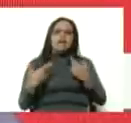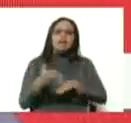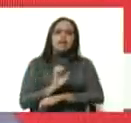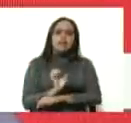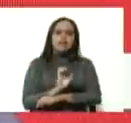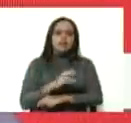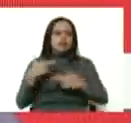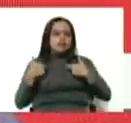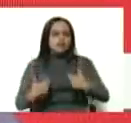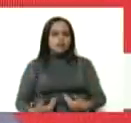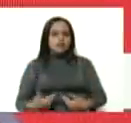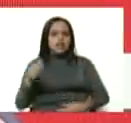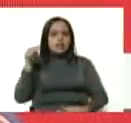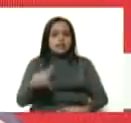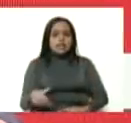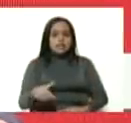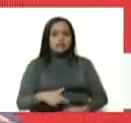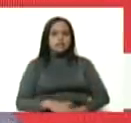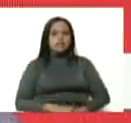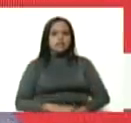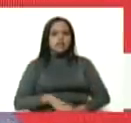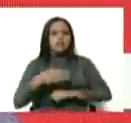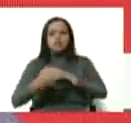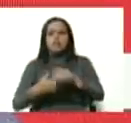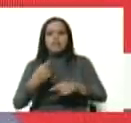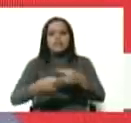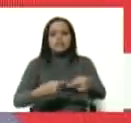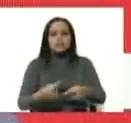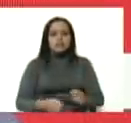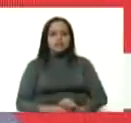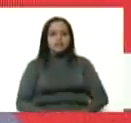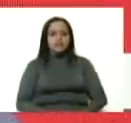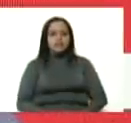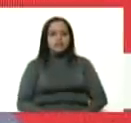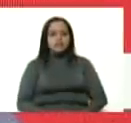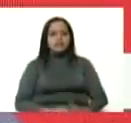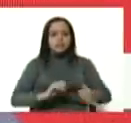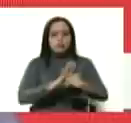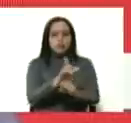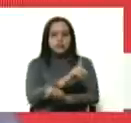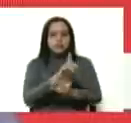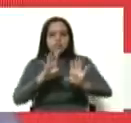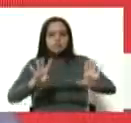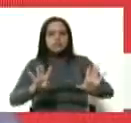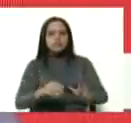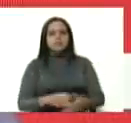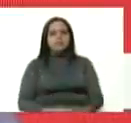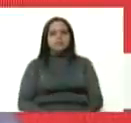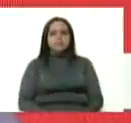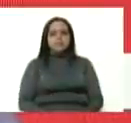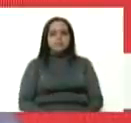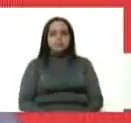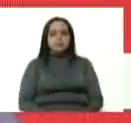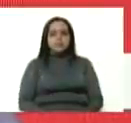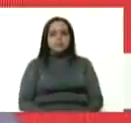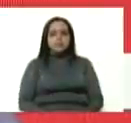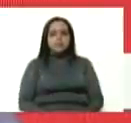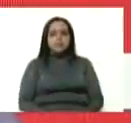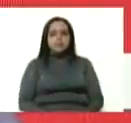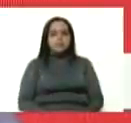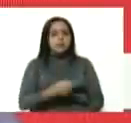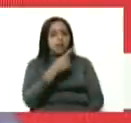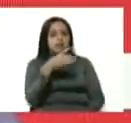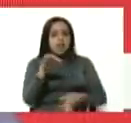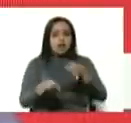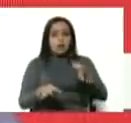humanitaria de esta situación generada por el COVID-19. Bueno, este juez inglés